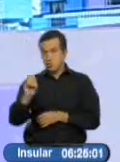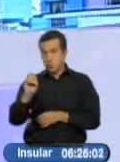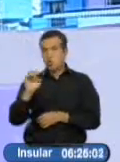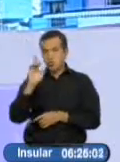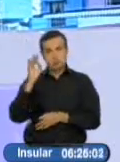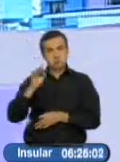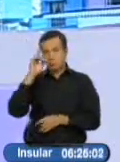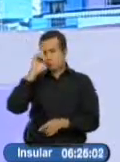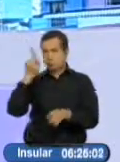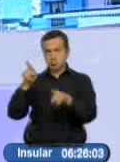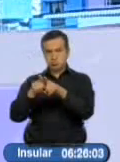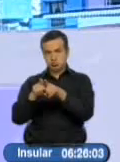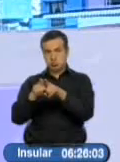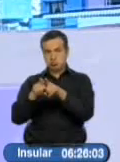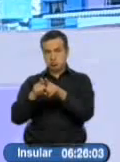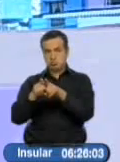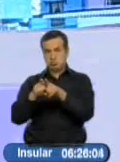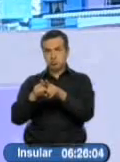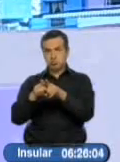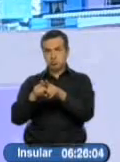hicimos